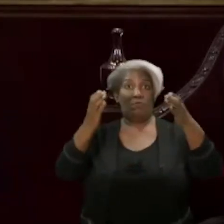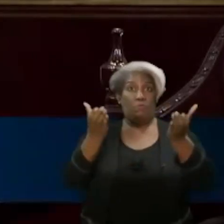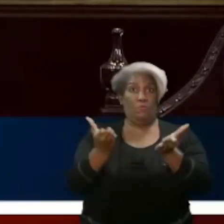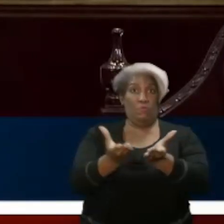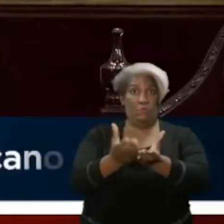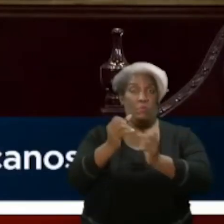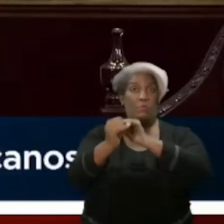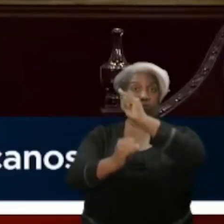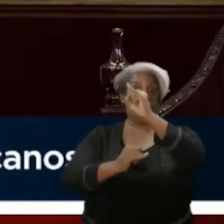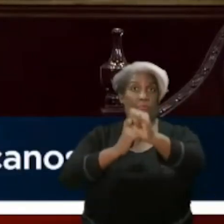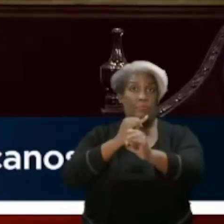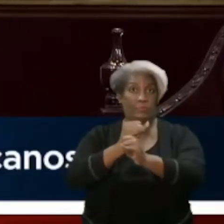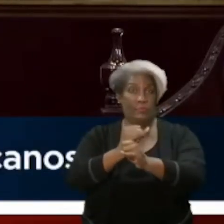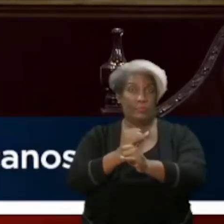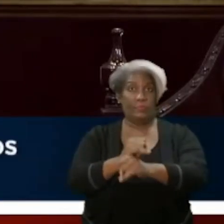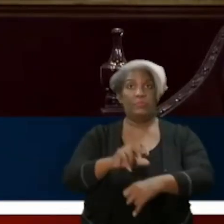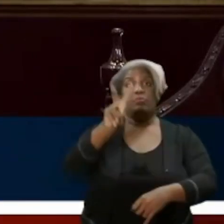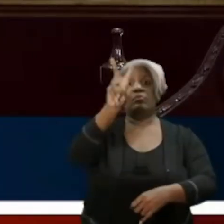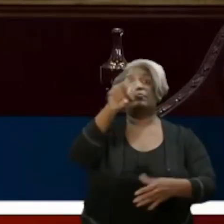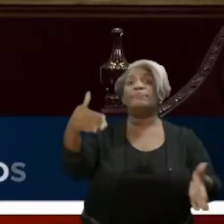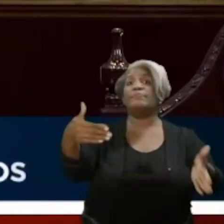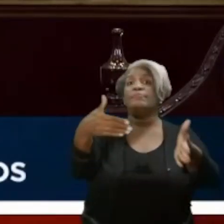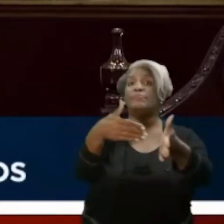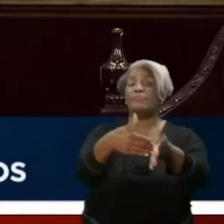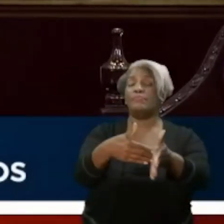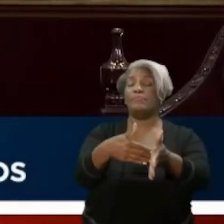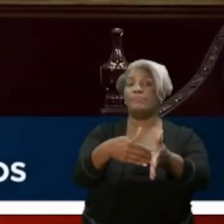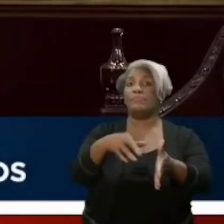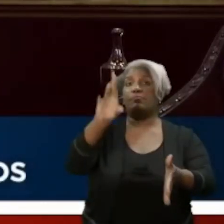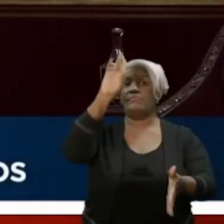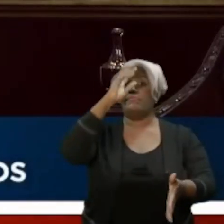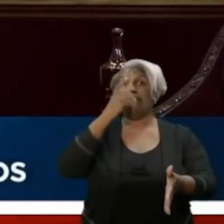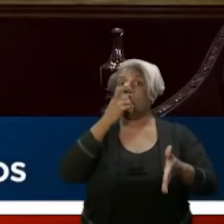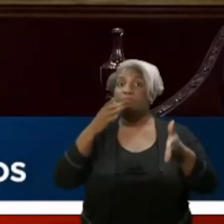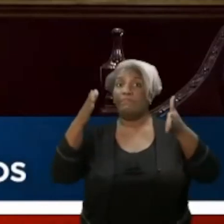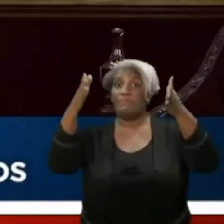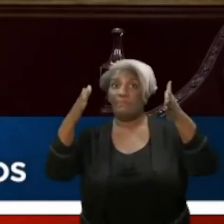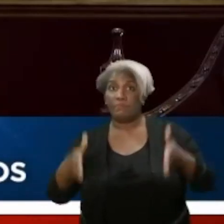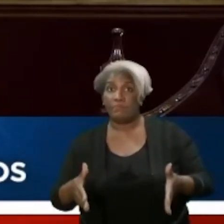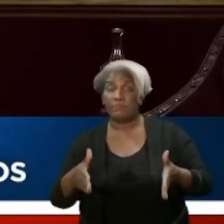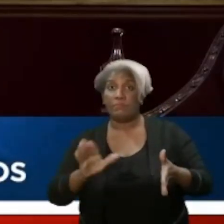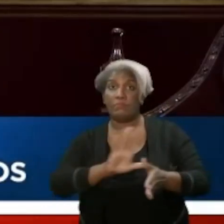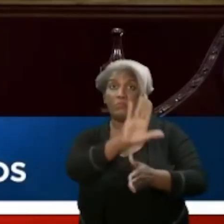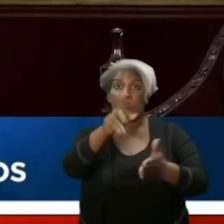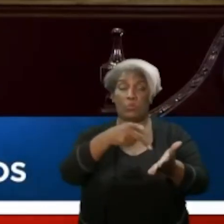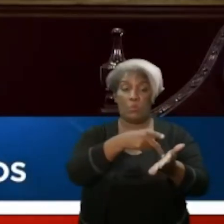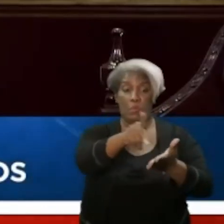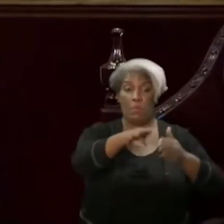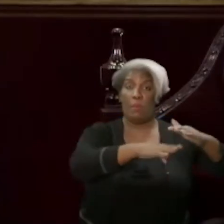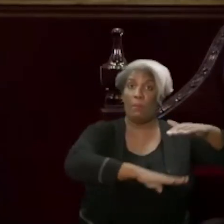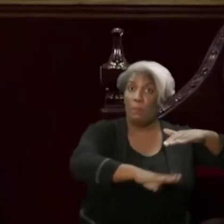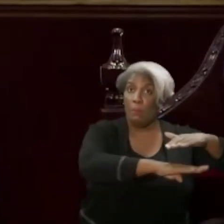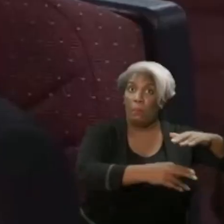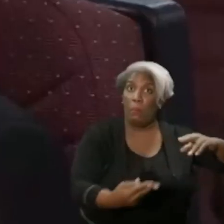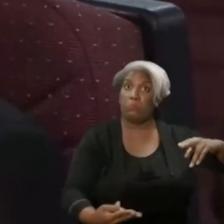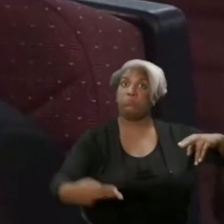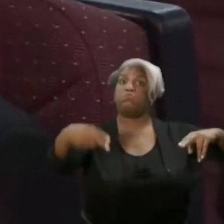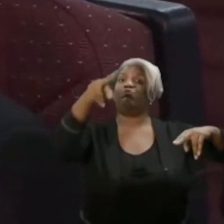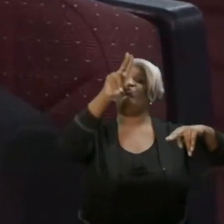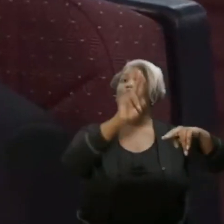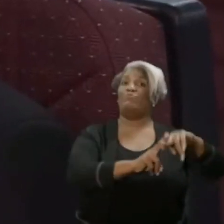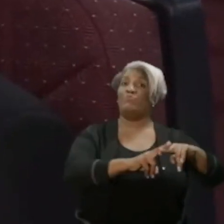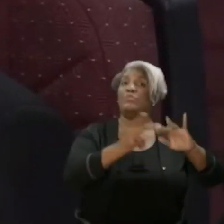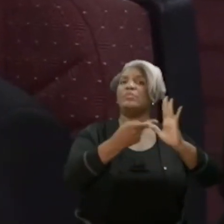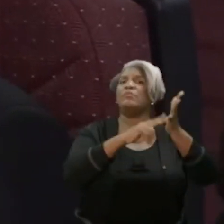200.000 dominicanos y dominicanas incrementaron sus ingresos para salir del nivel de pobreza el pasado año.